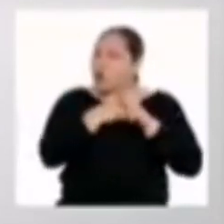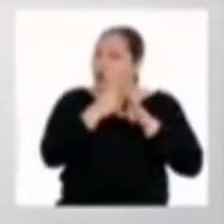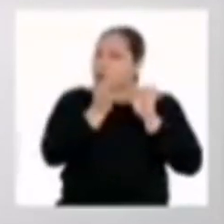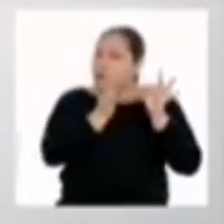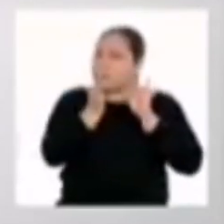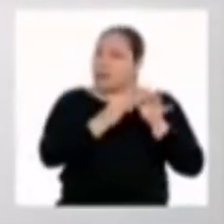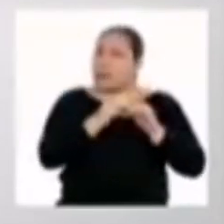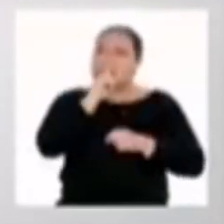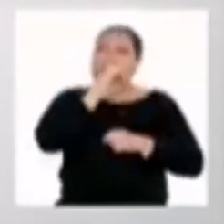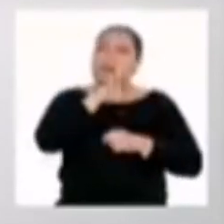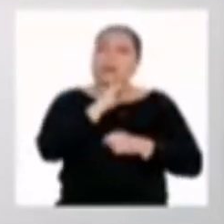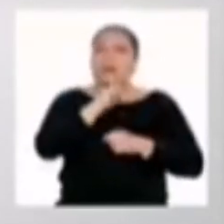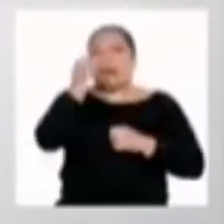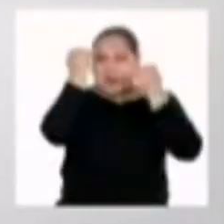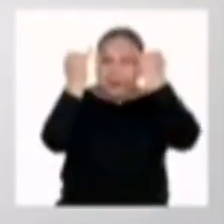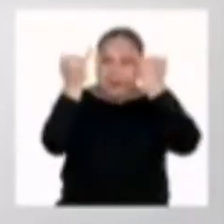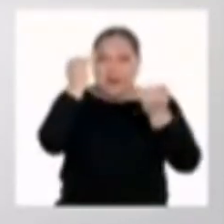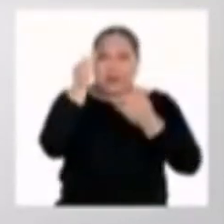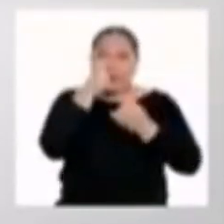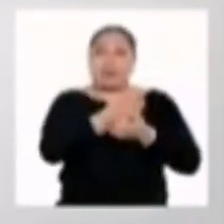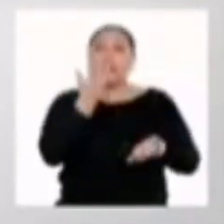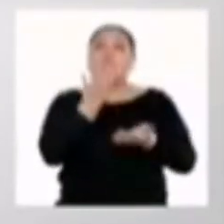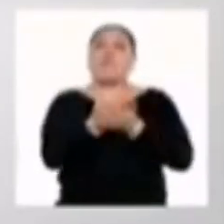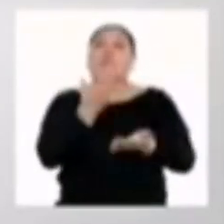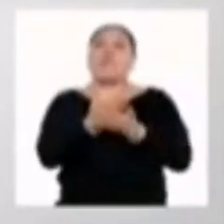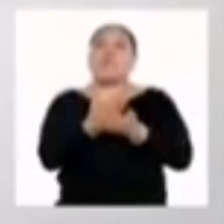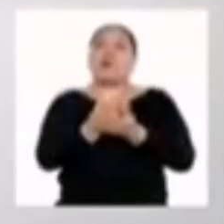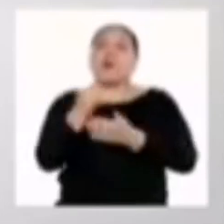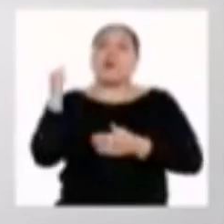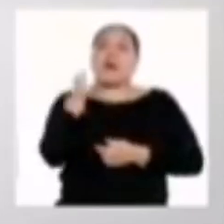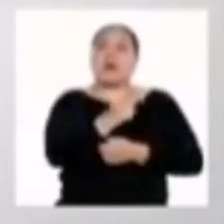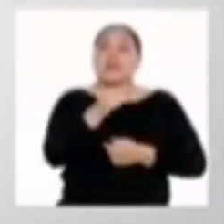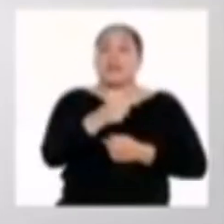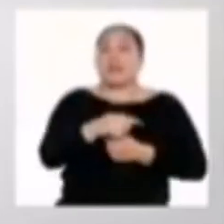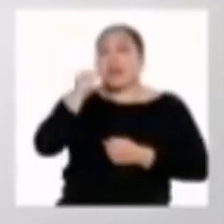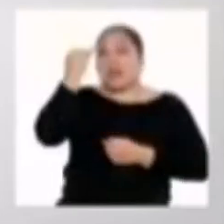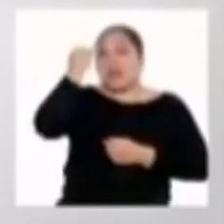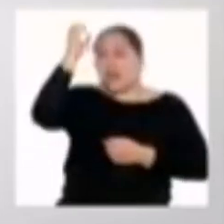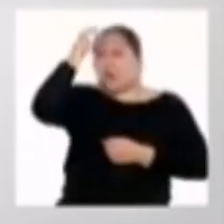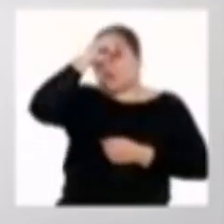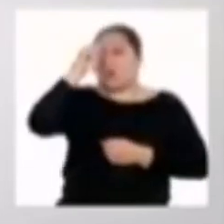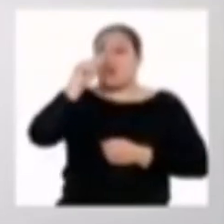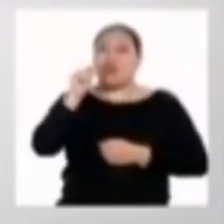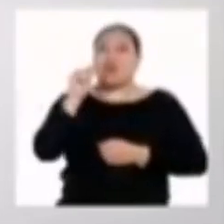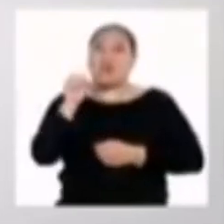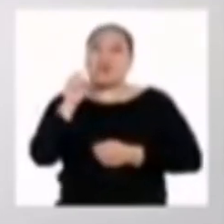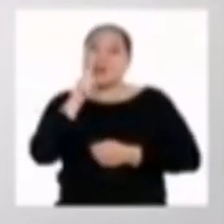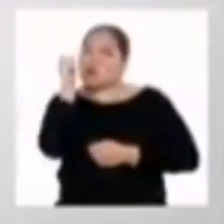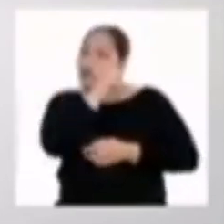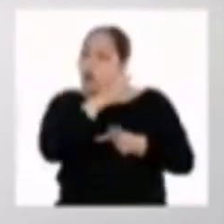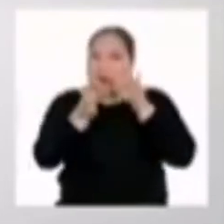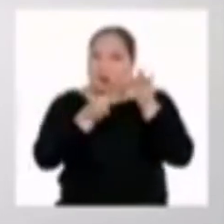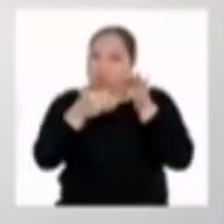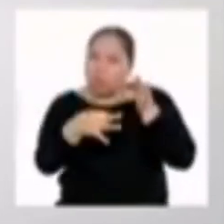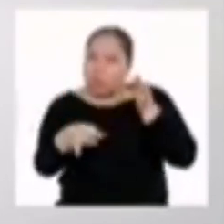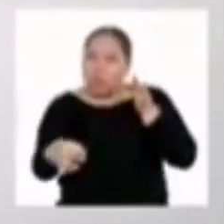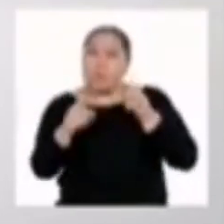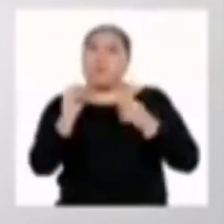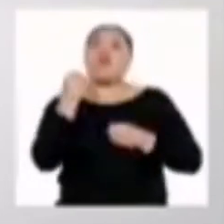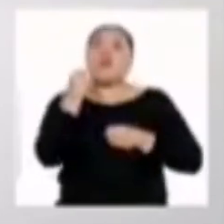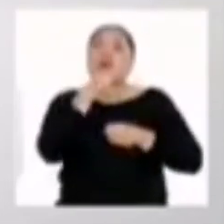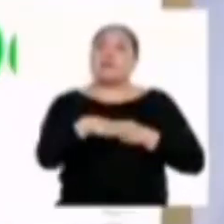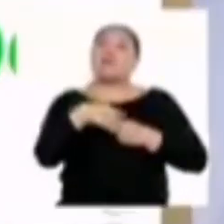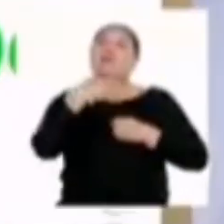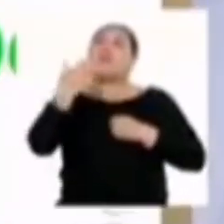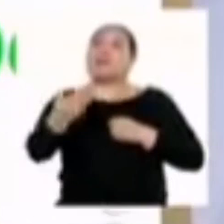Esto es, mencionar las ideas que validan aquella tesis formulada, pero sin explicar, porque esto lo harás en